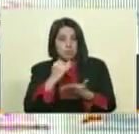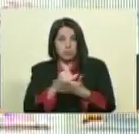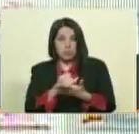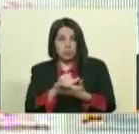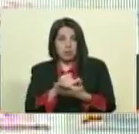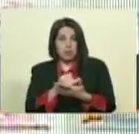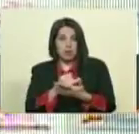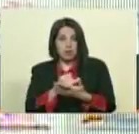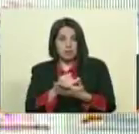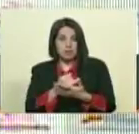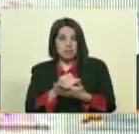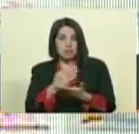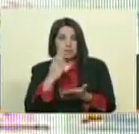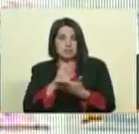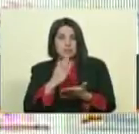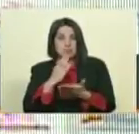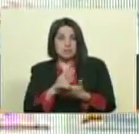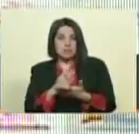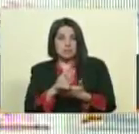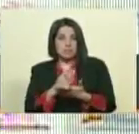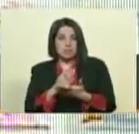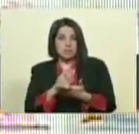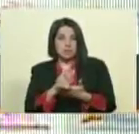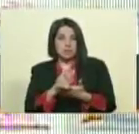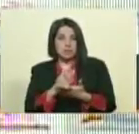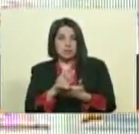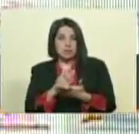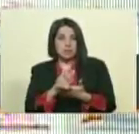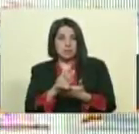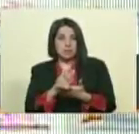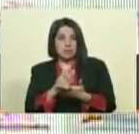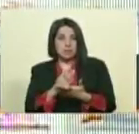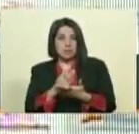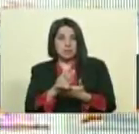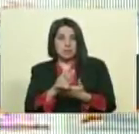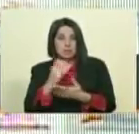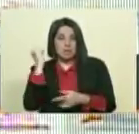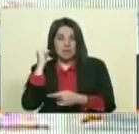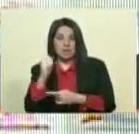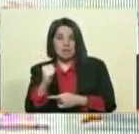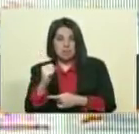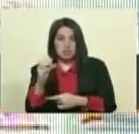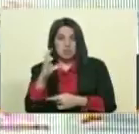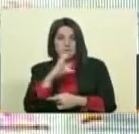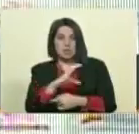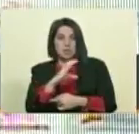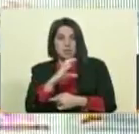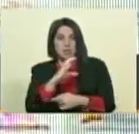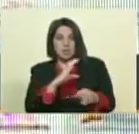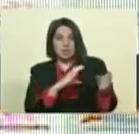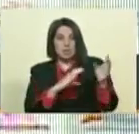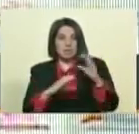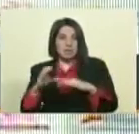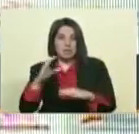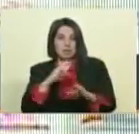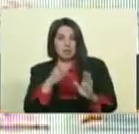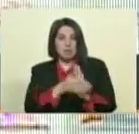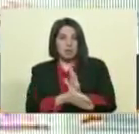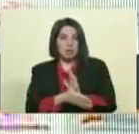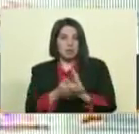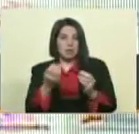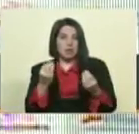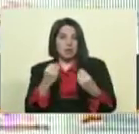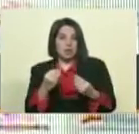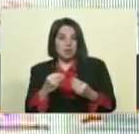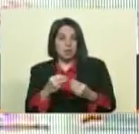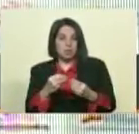invisibles, siempre invisibles, del crimen y del criminal. Y cuando se entra en contacto es donde el ser